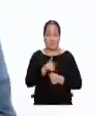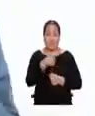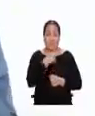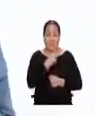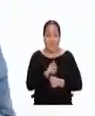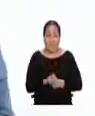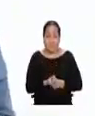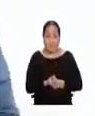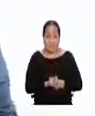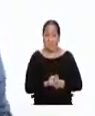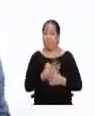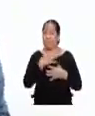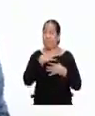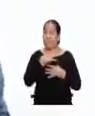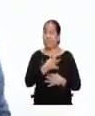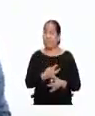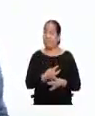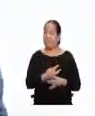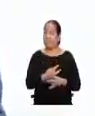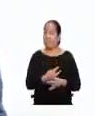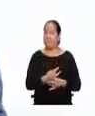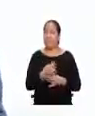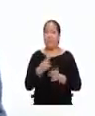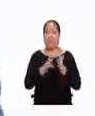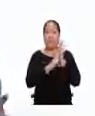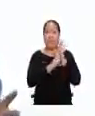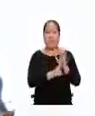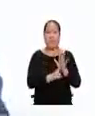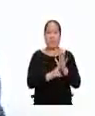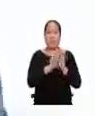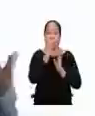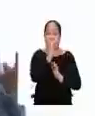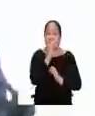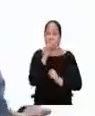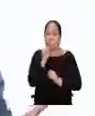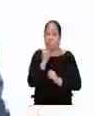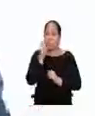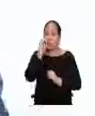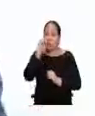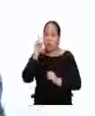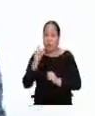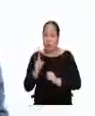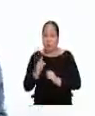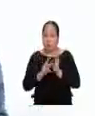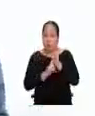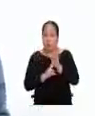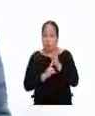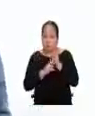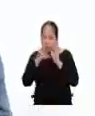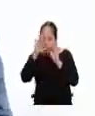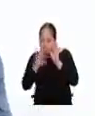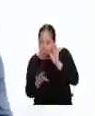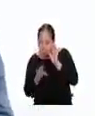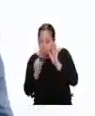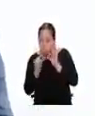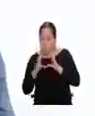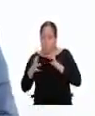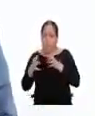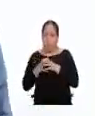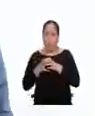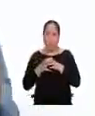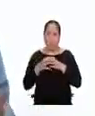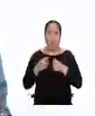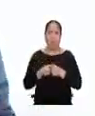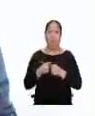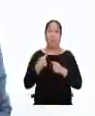pareció? Increíble que aunque representemos solo la centésima parte de todos los organismos vivos del planeta, seamos